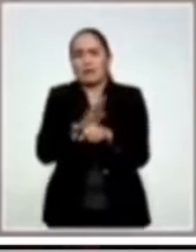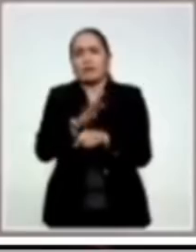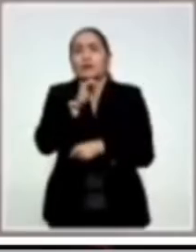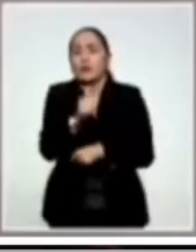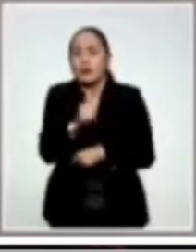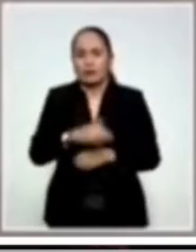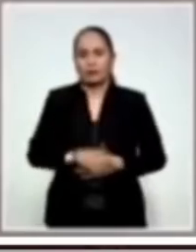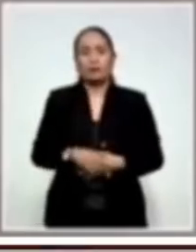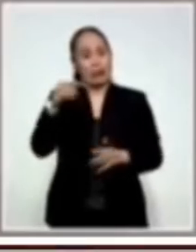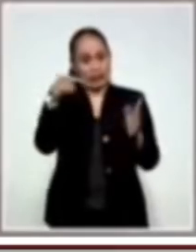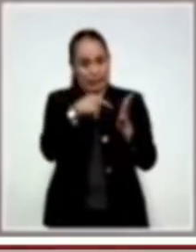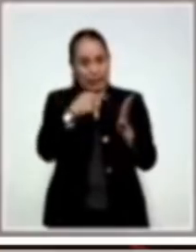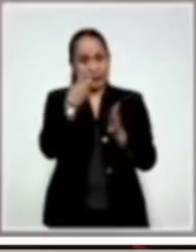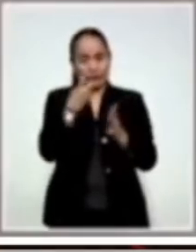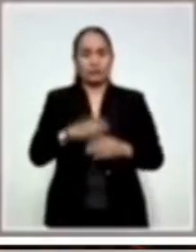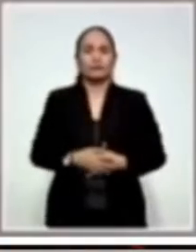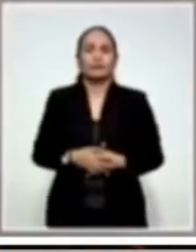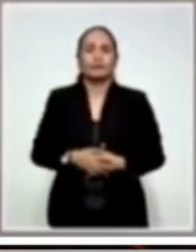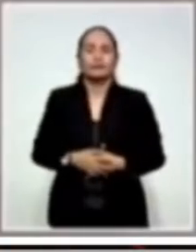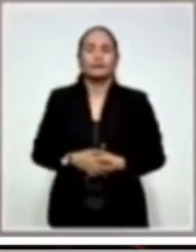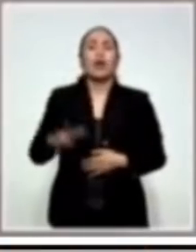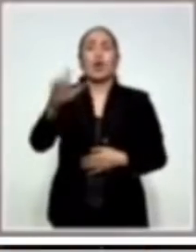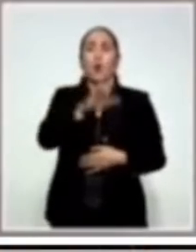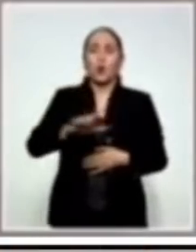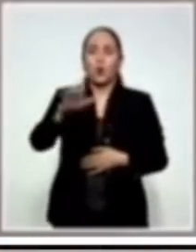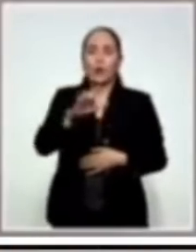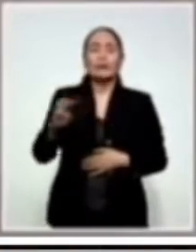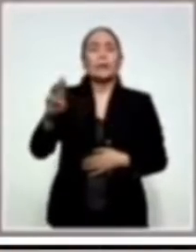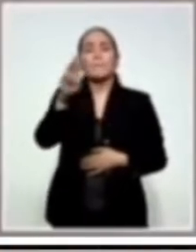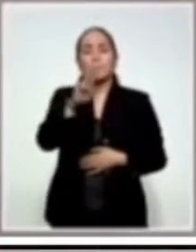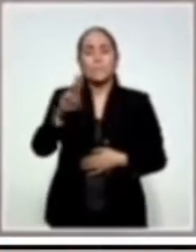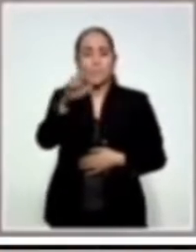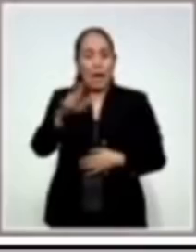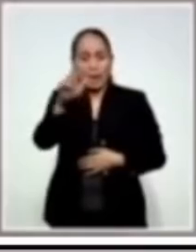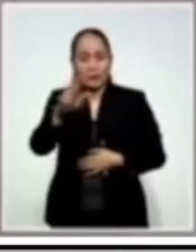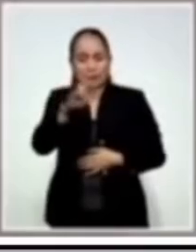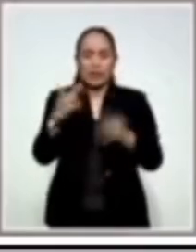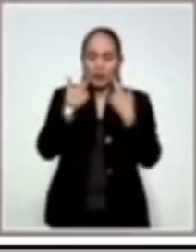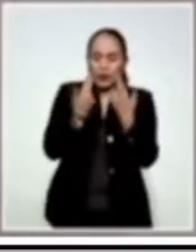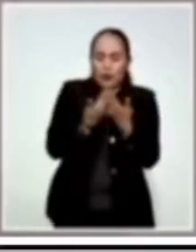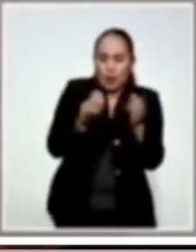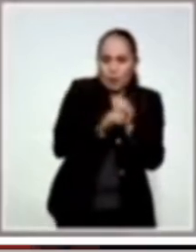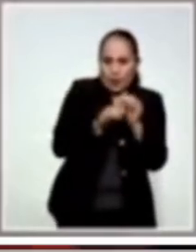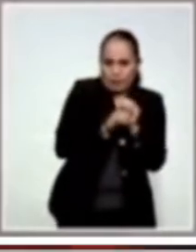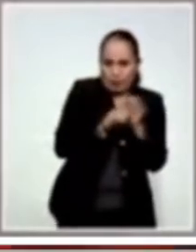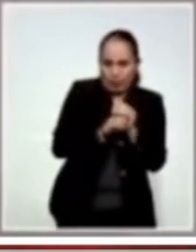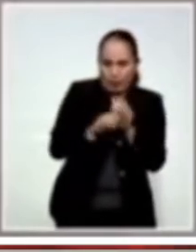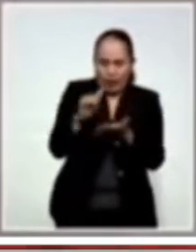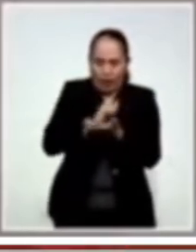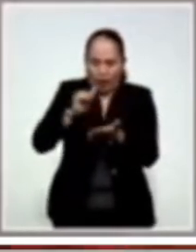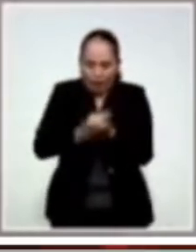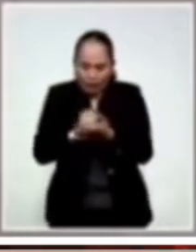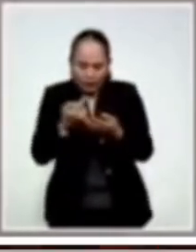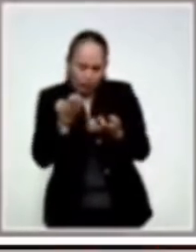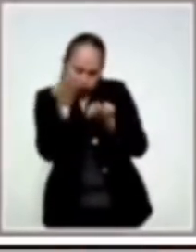grabación. Pero voy más allá. Lunes y martes tuvimos sesiones privadas para analizar el acta.